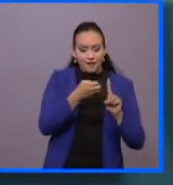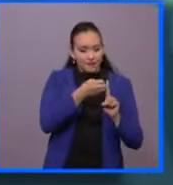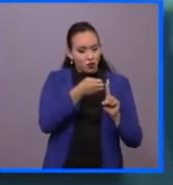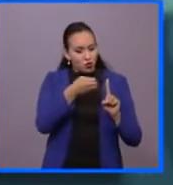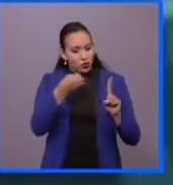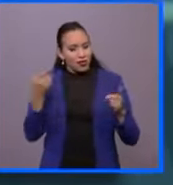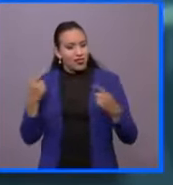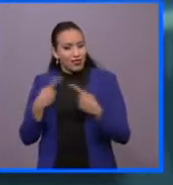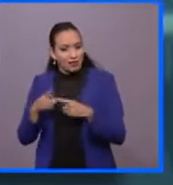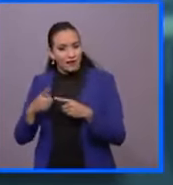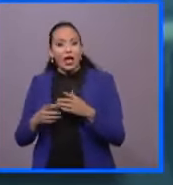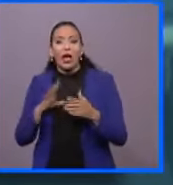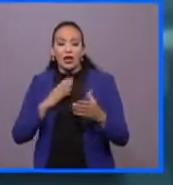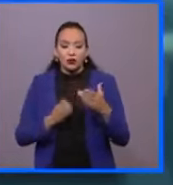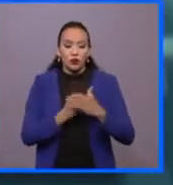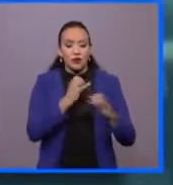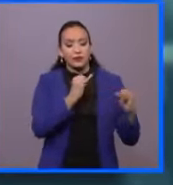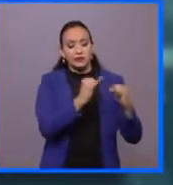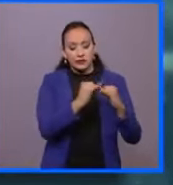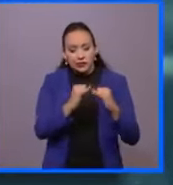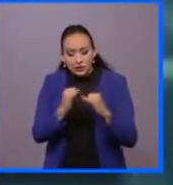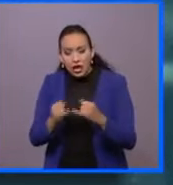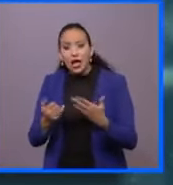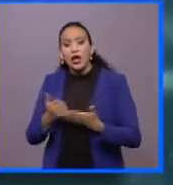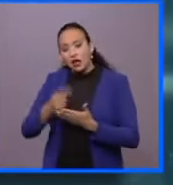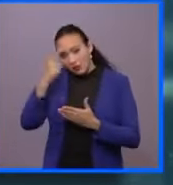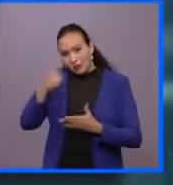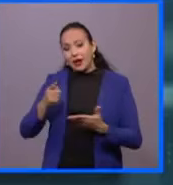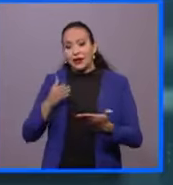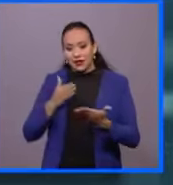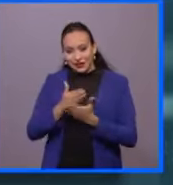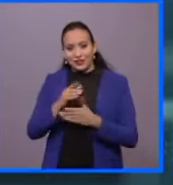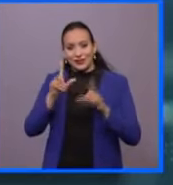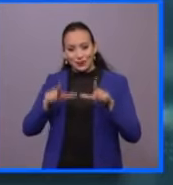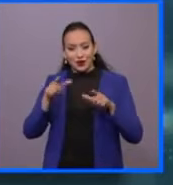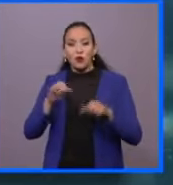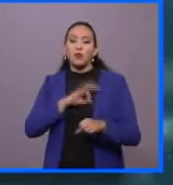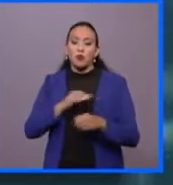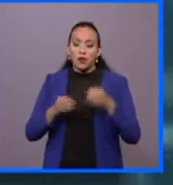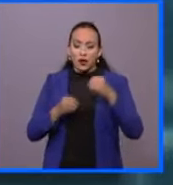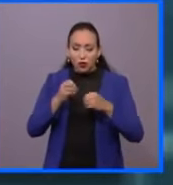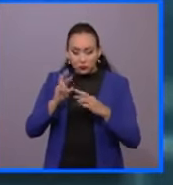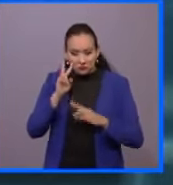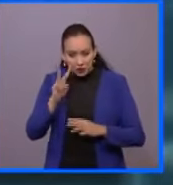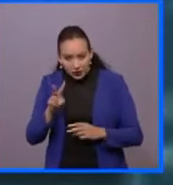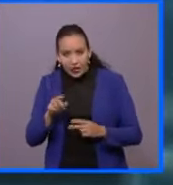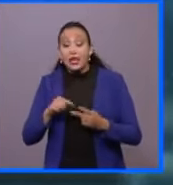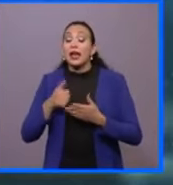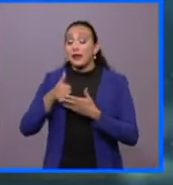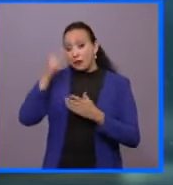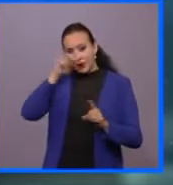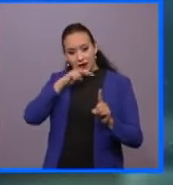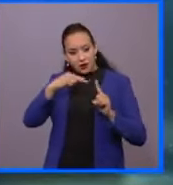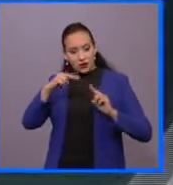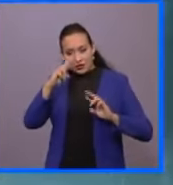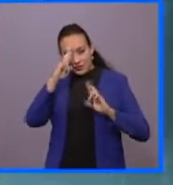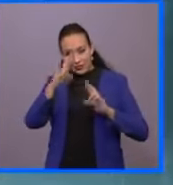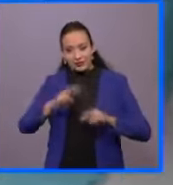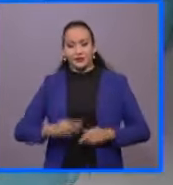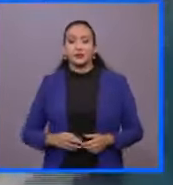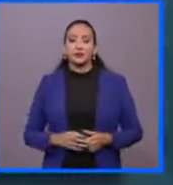incorporan nuevos órganos, promueven la justicia digital y colocan los derechos humanos y la perspectiva de género como ejes